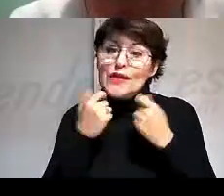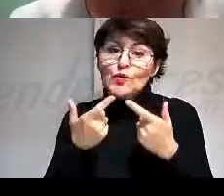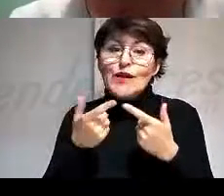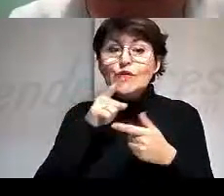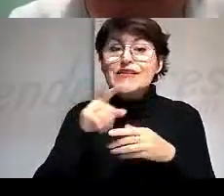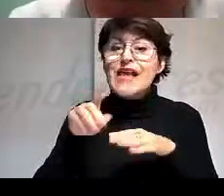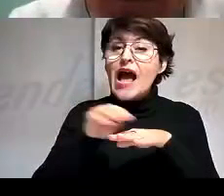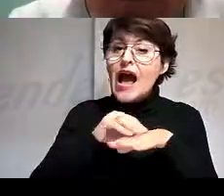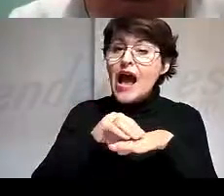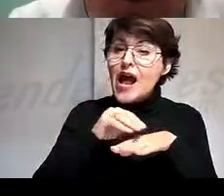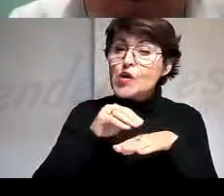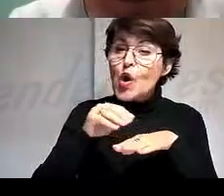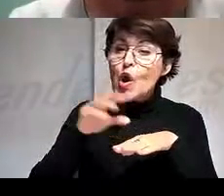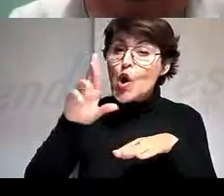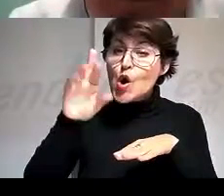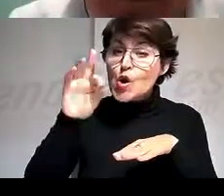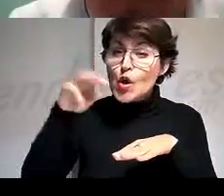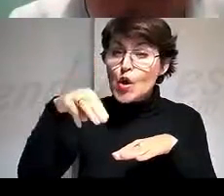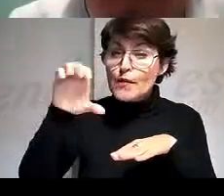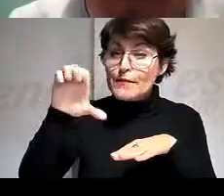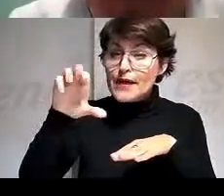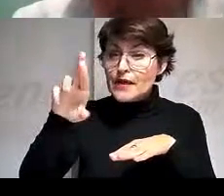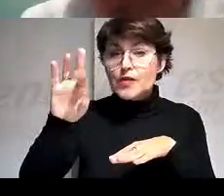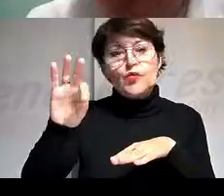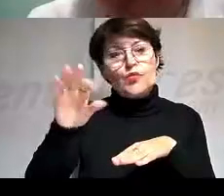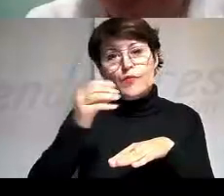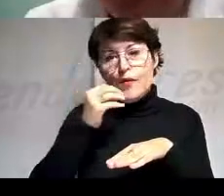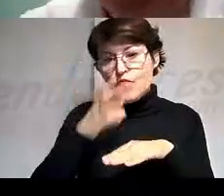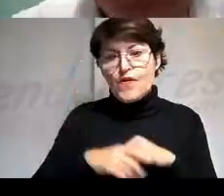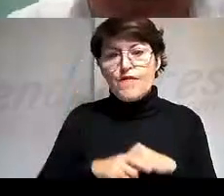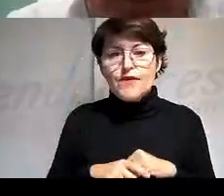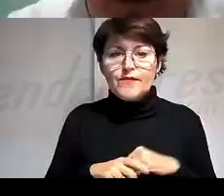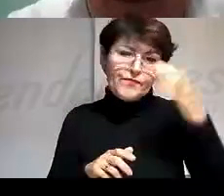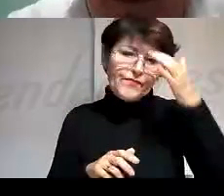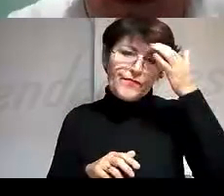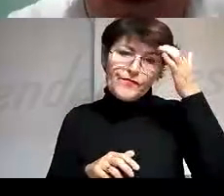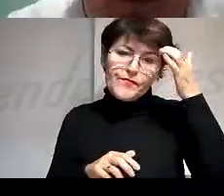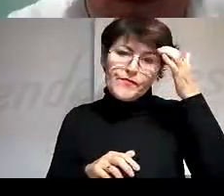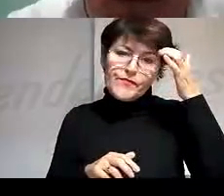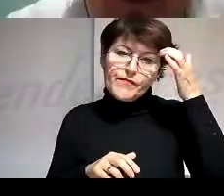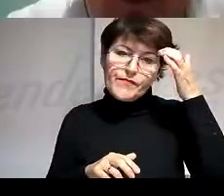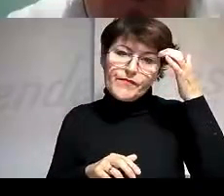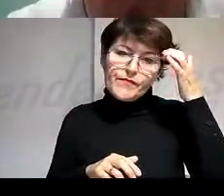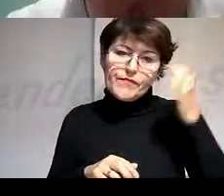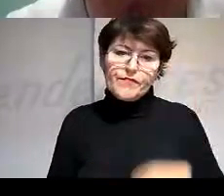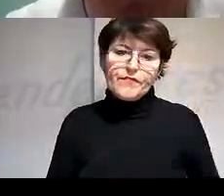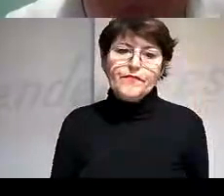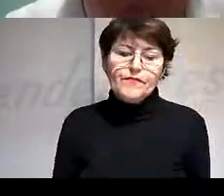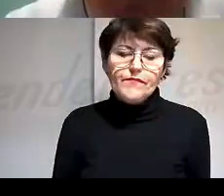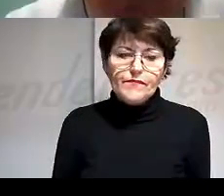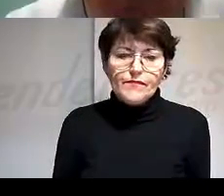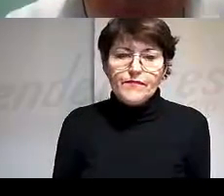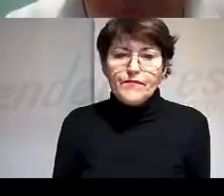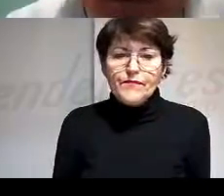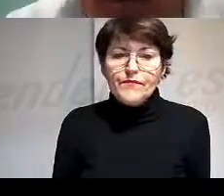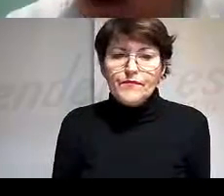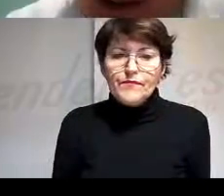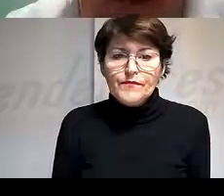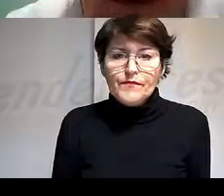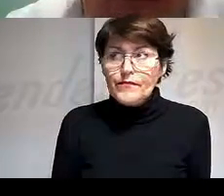un compuesto súper interesante. Y en ese sentido, pues este compuesto, por su composición en extracto